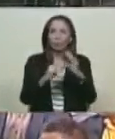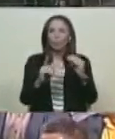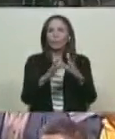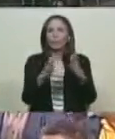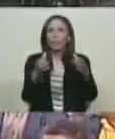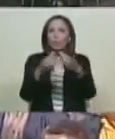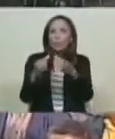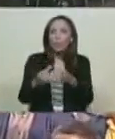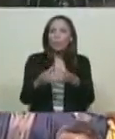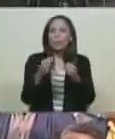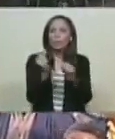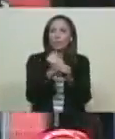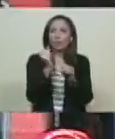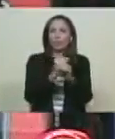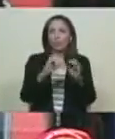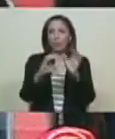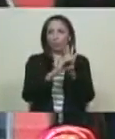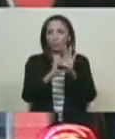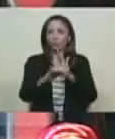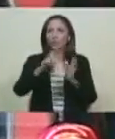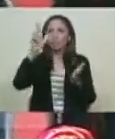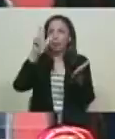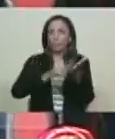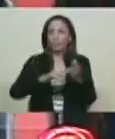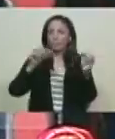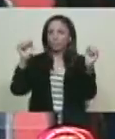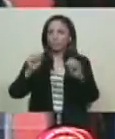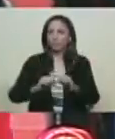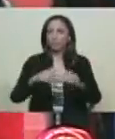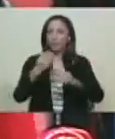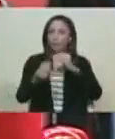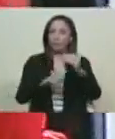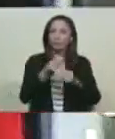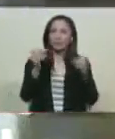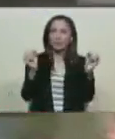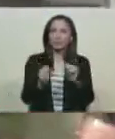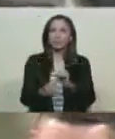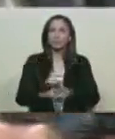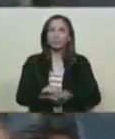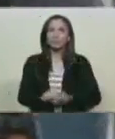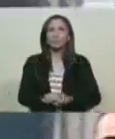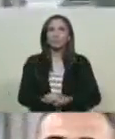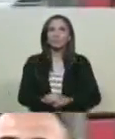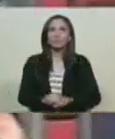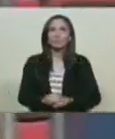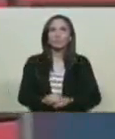en la constituyente, aprobado. Vamos para allá.